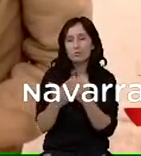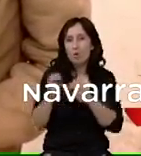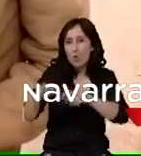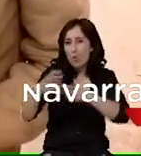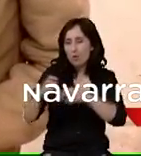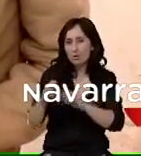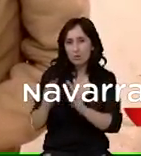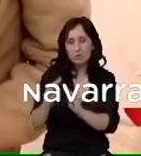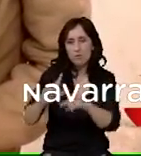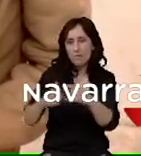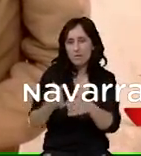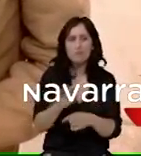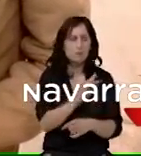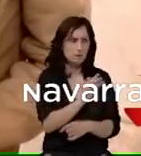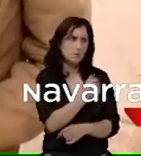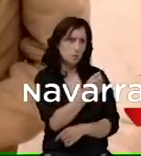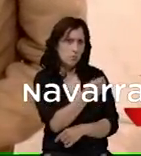consumo propio? Unos cuantos.